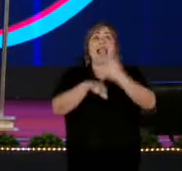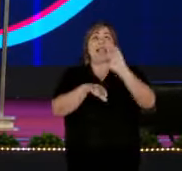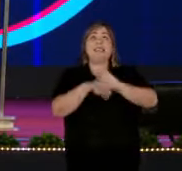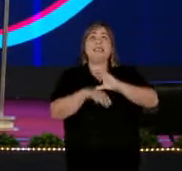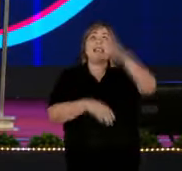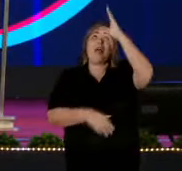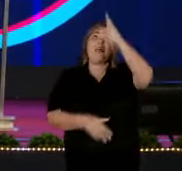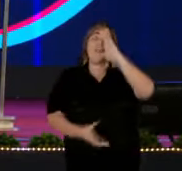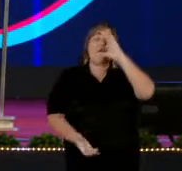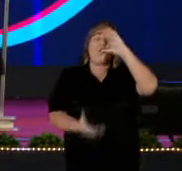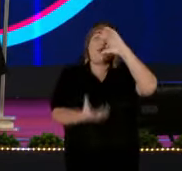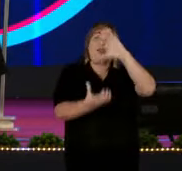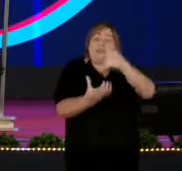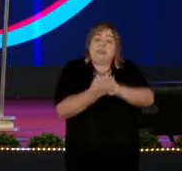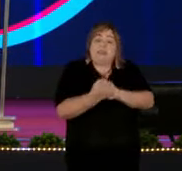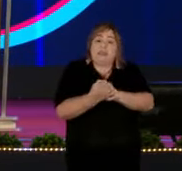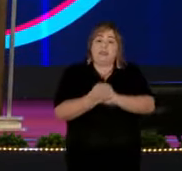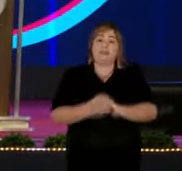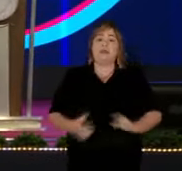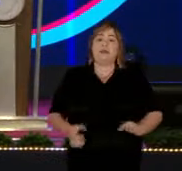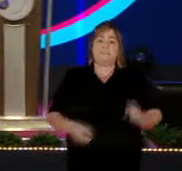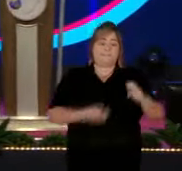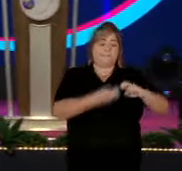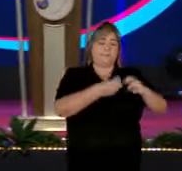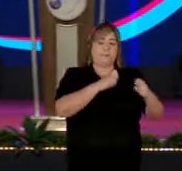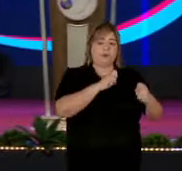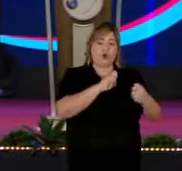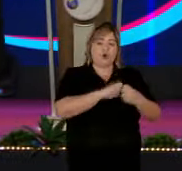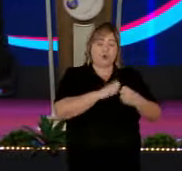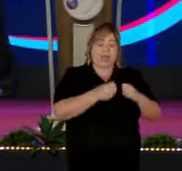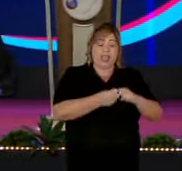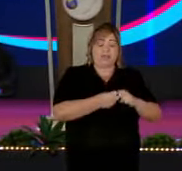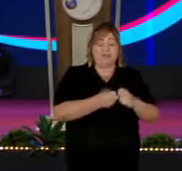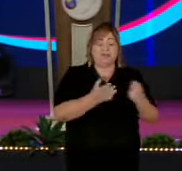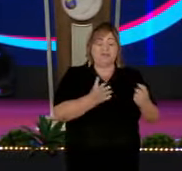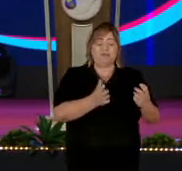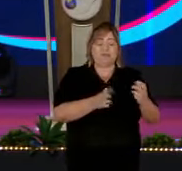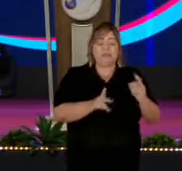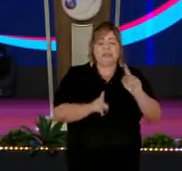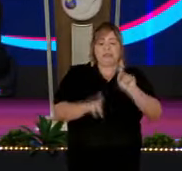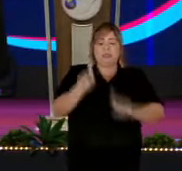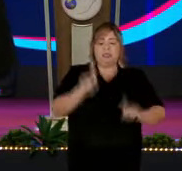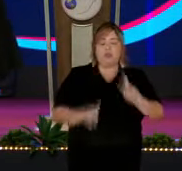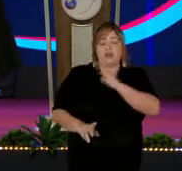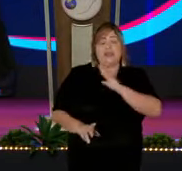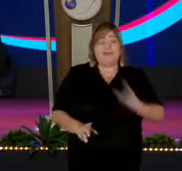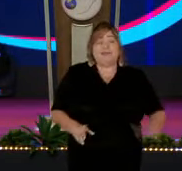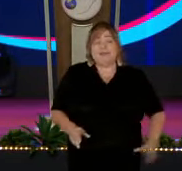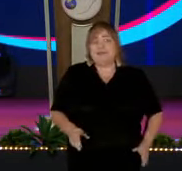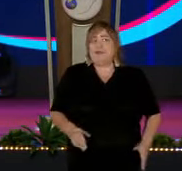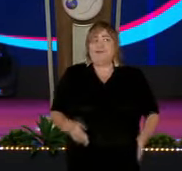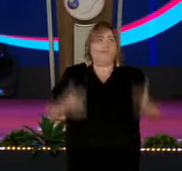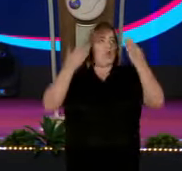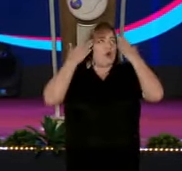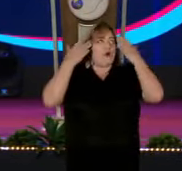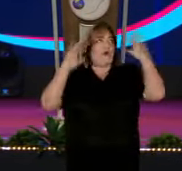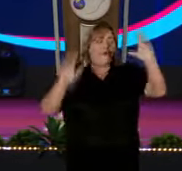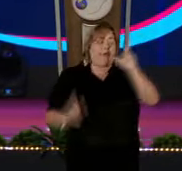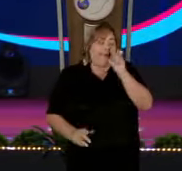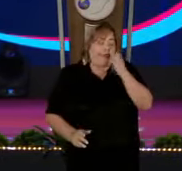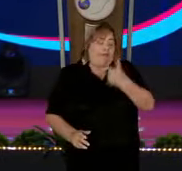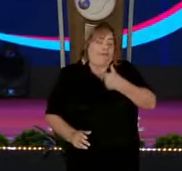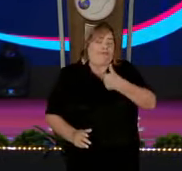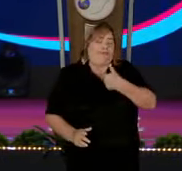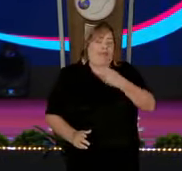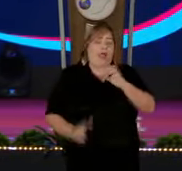la gente de Cristo. El problema es que hay gente de Cristo que no han entendido quiénes son, que no han entendido la